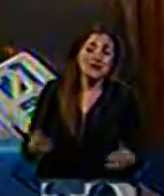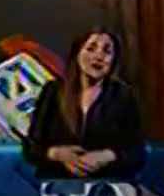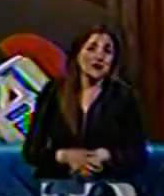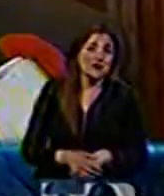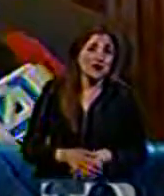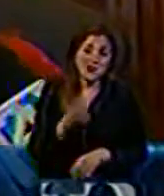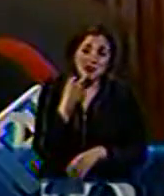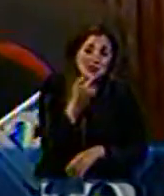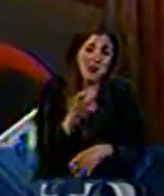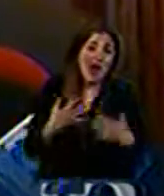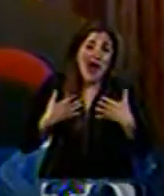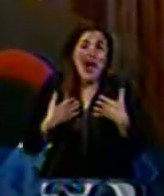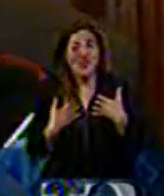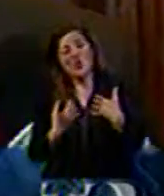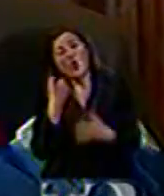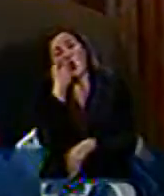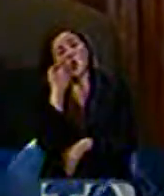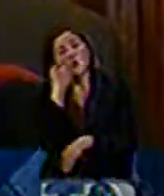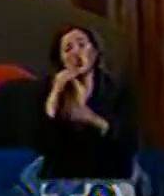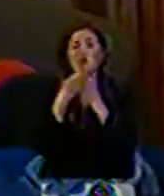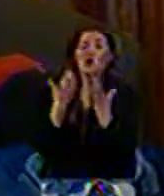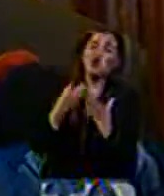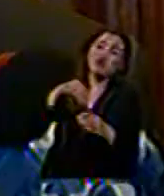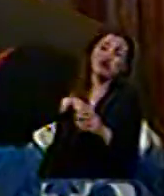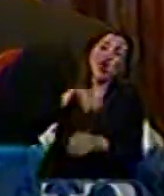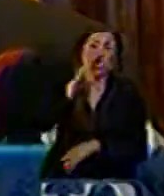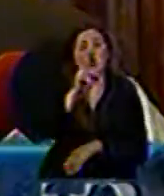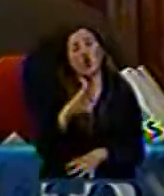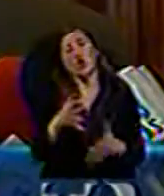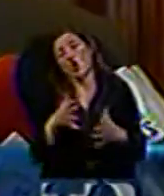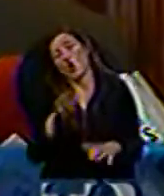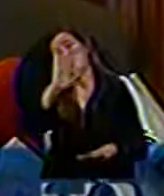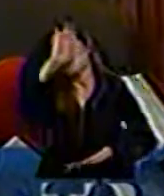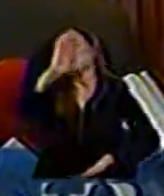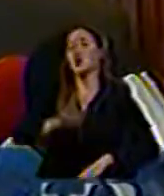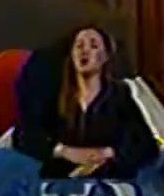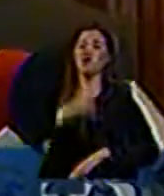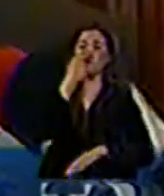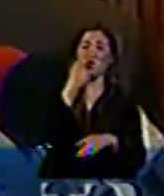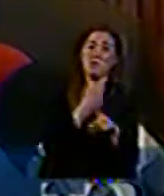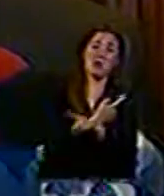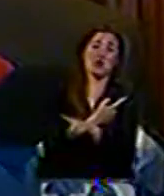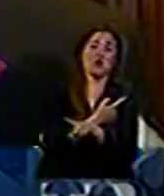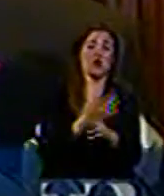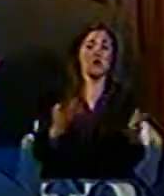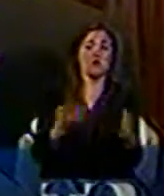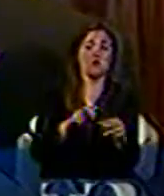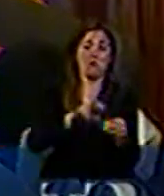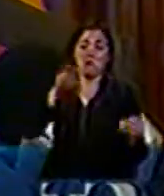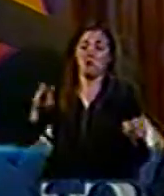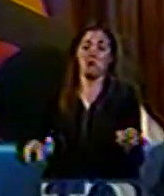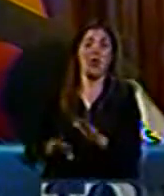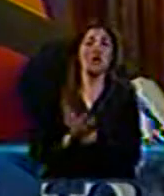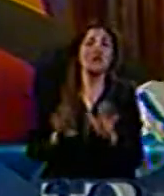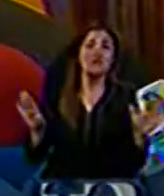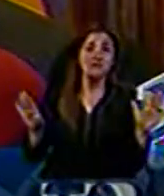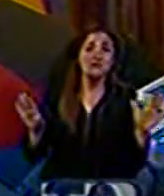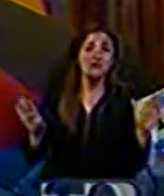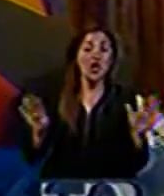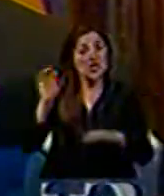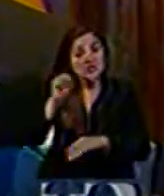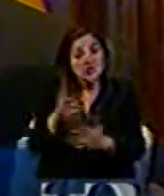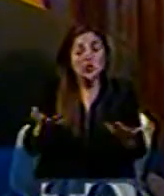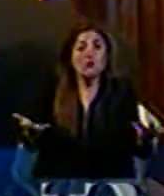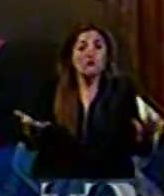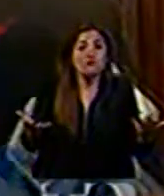Tienen que decir, ¿sabe qué? No estoy cómodo en esta comisión, no quiero comprometerme, tengo intereses personales, y dar un paso al costado. Y si no hay